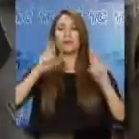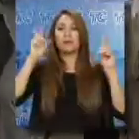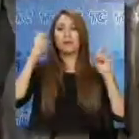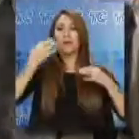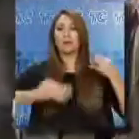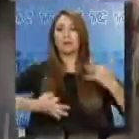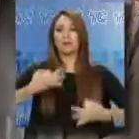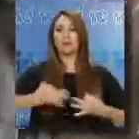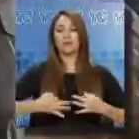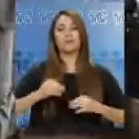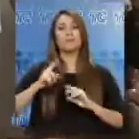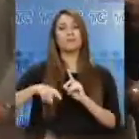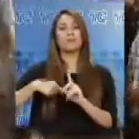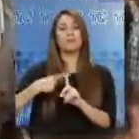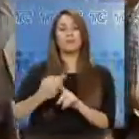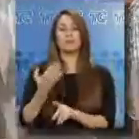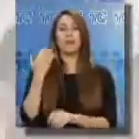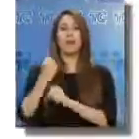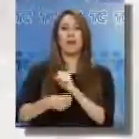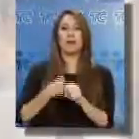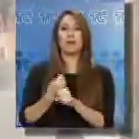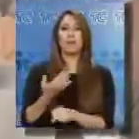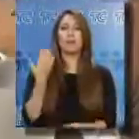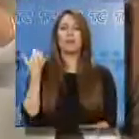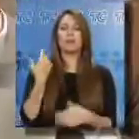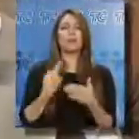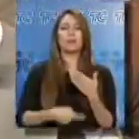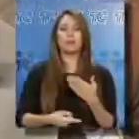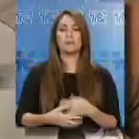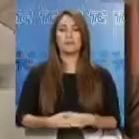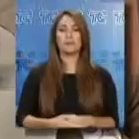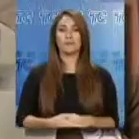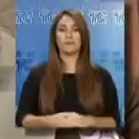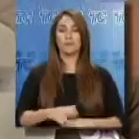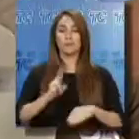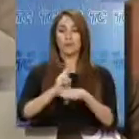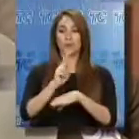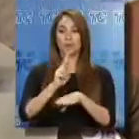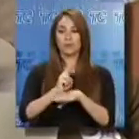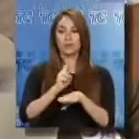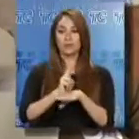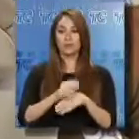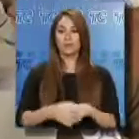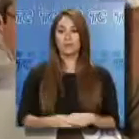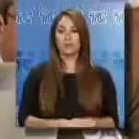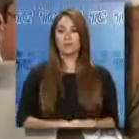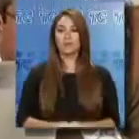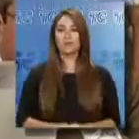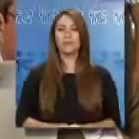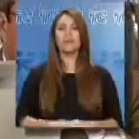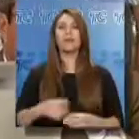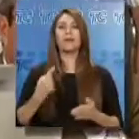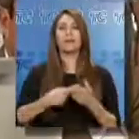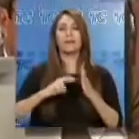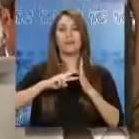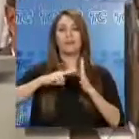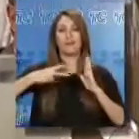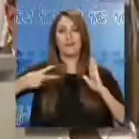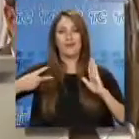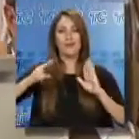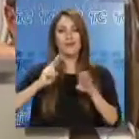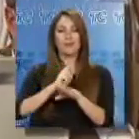país, diferente al de hace varios años. Con el uso de elementos tecnológicos, la